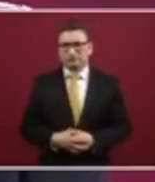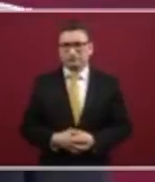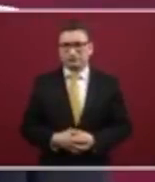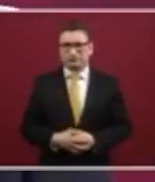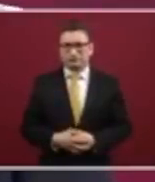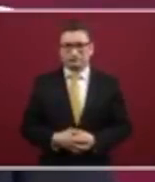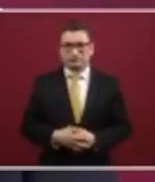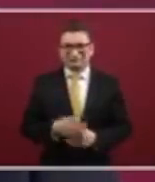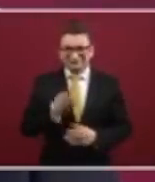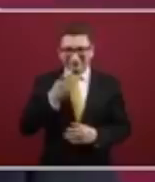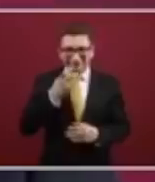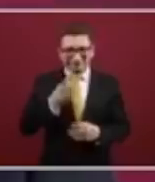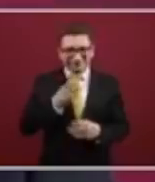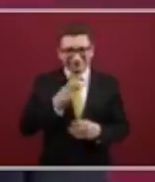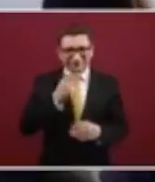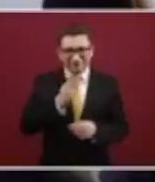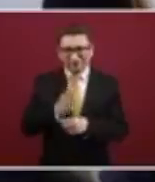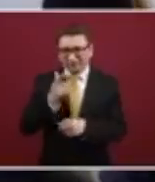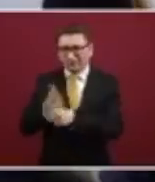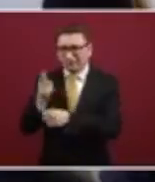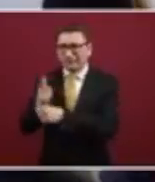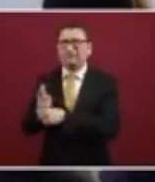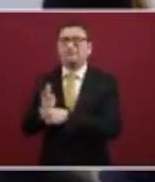entonces todo eso se termina.